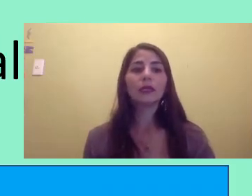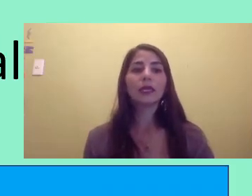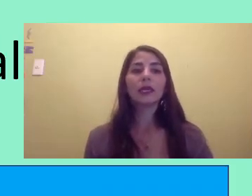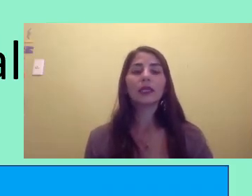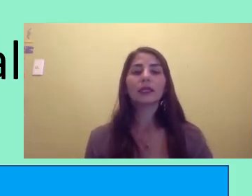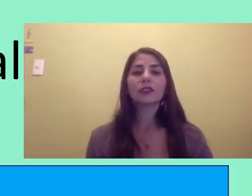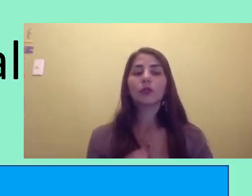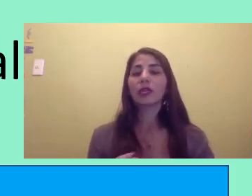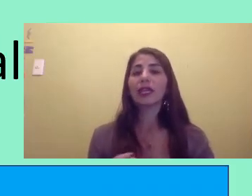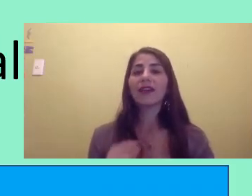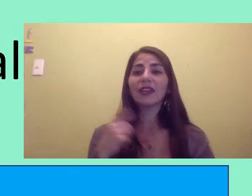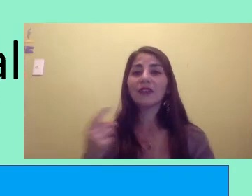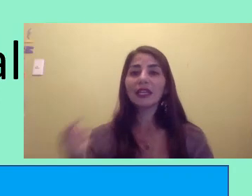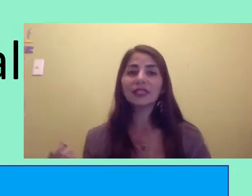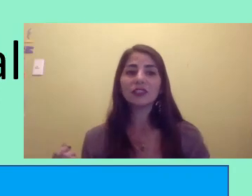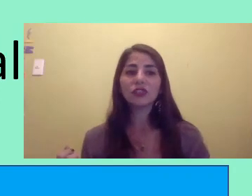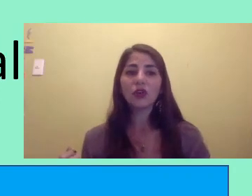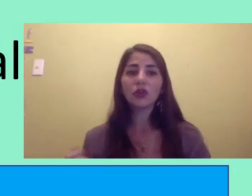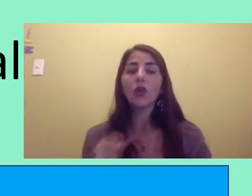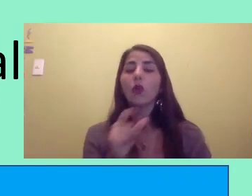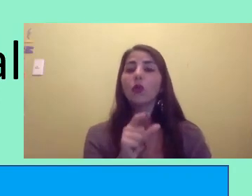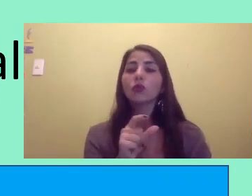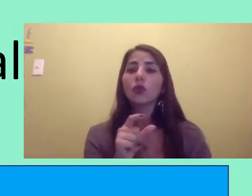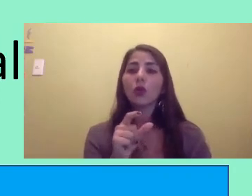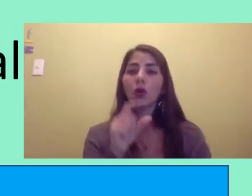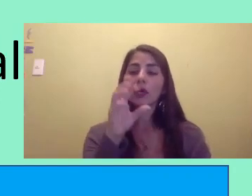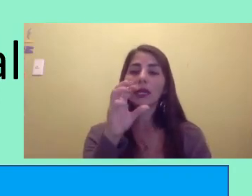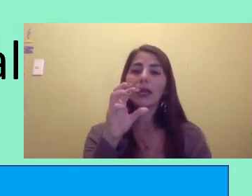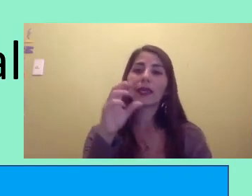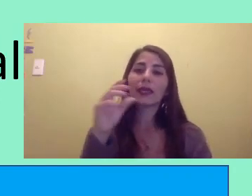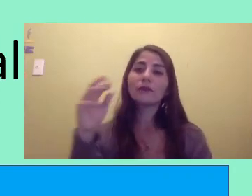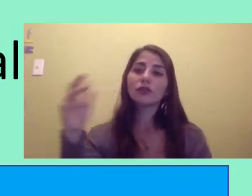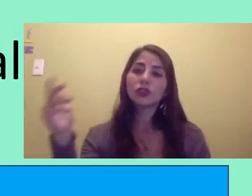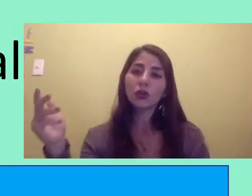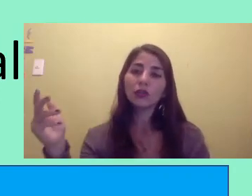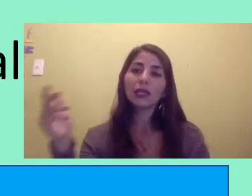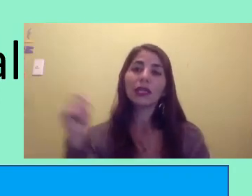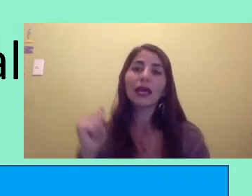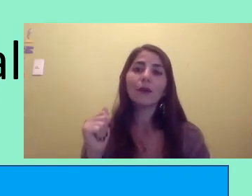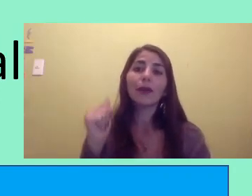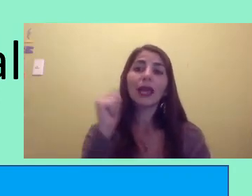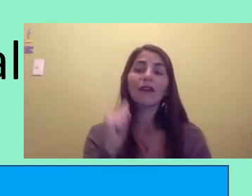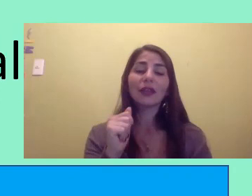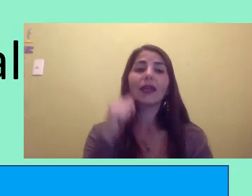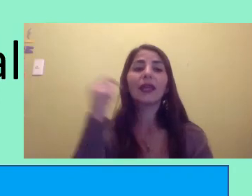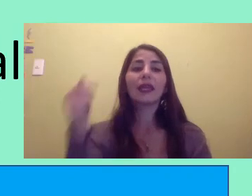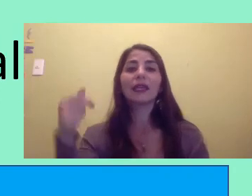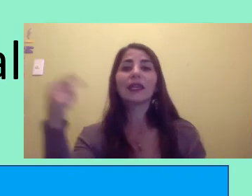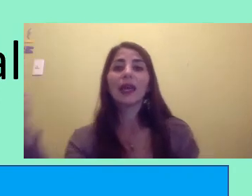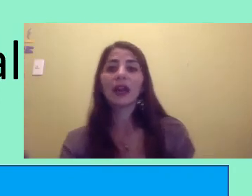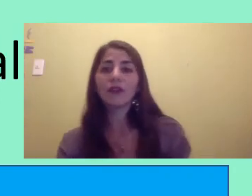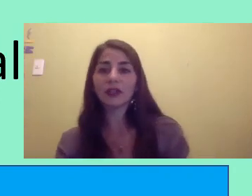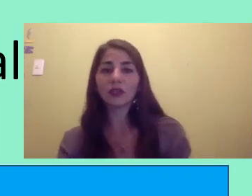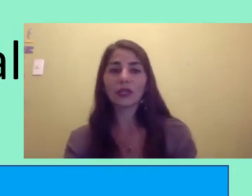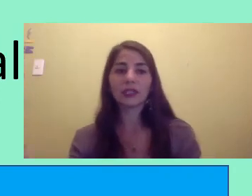nos permite transponer la verbalización junto con la descripción de la palabra